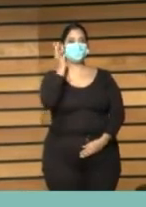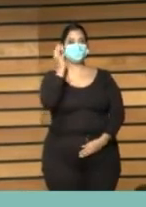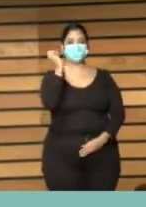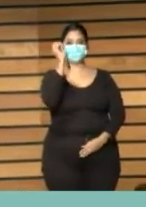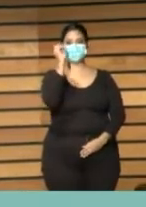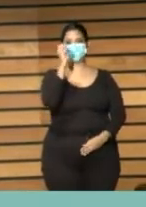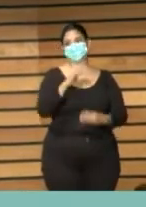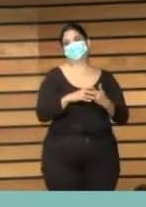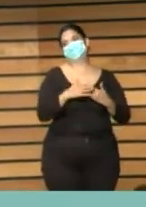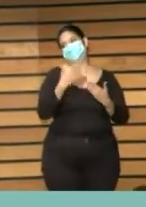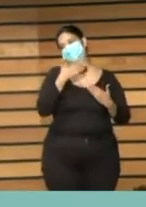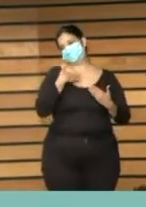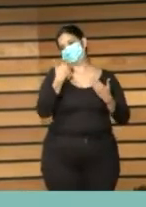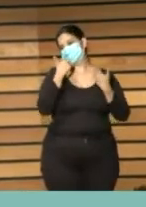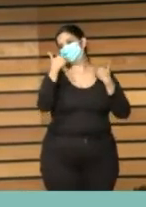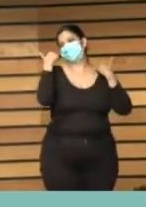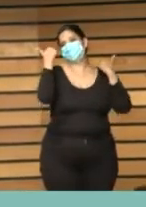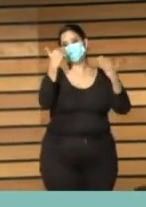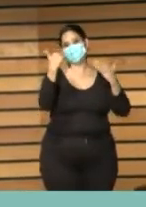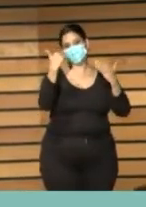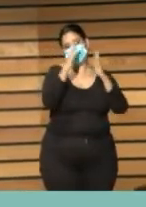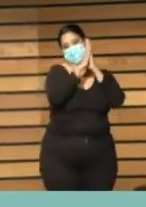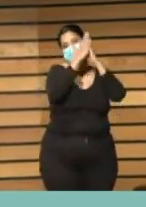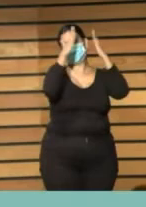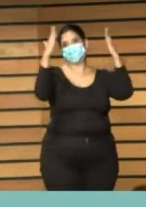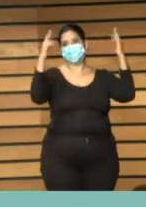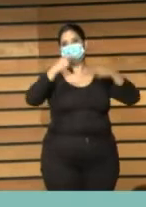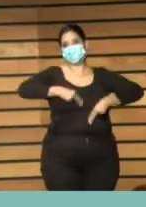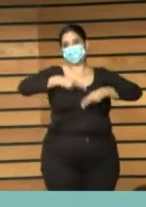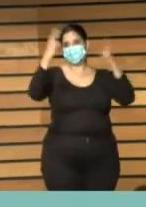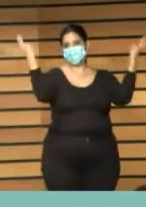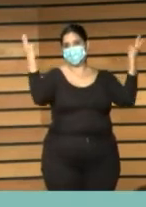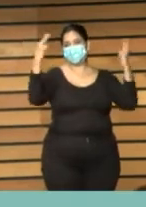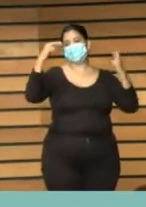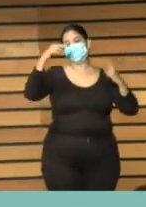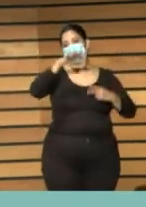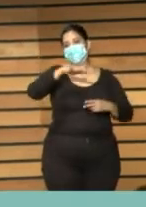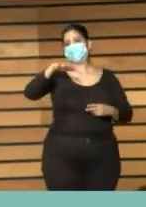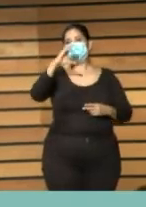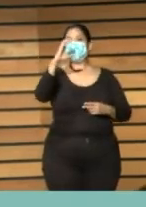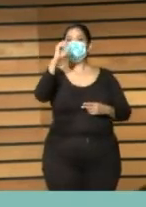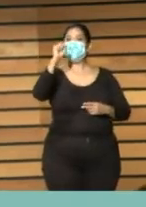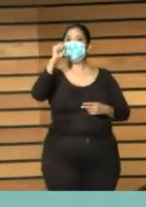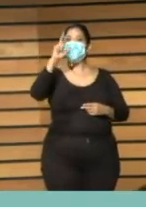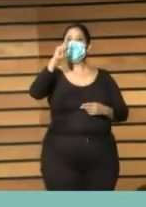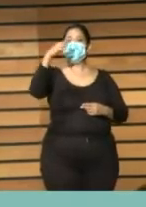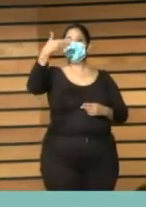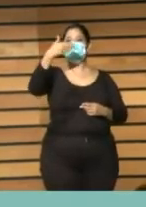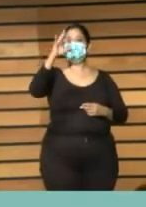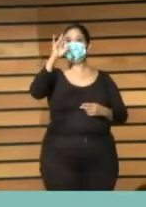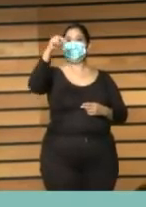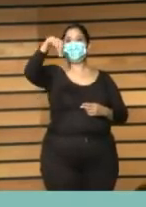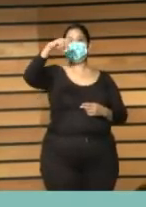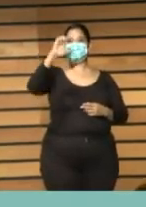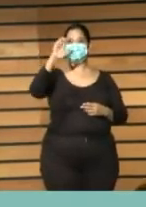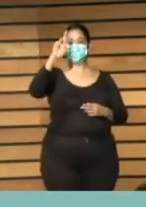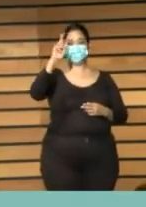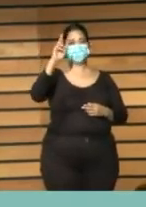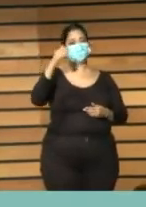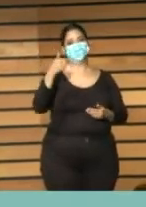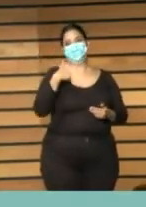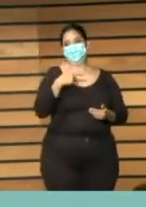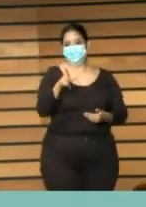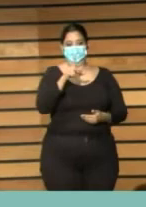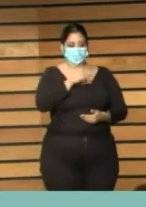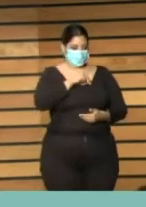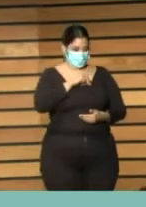Bueno, pues muchas gracias desde la Biblioteca Pública Municipal de Carboneras. Es un honor para mí llevarme este premio. Es la